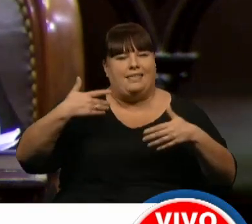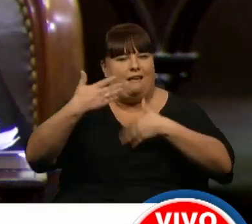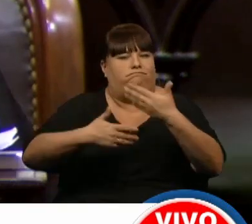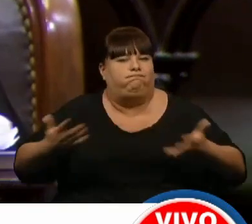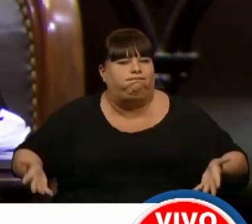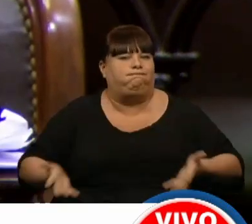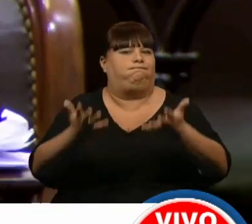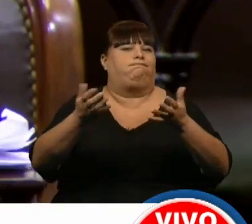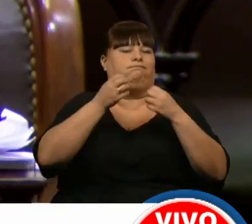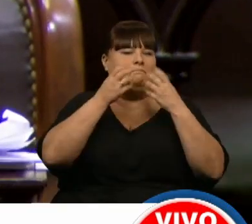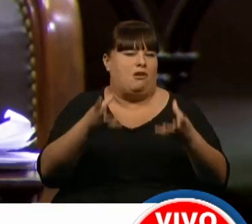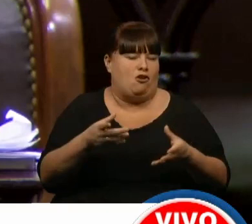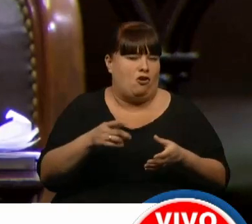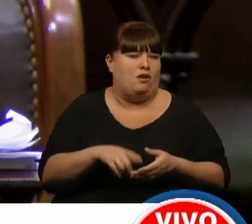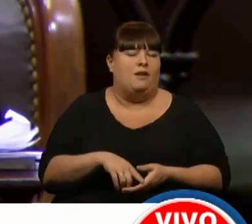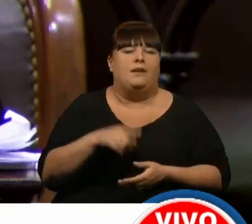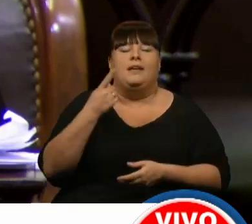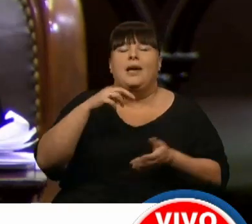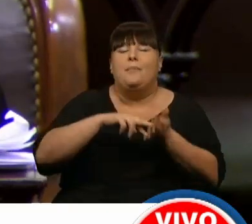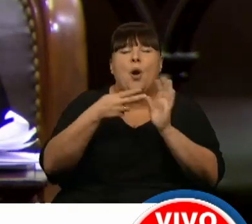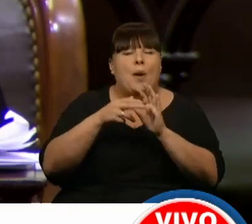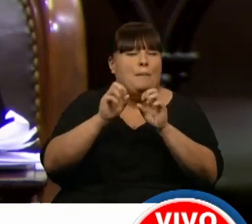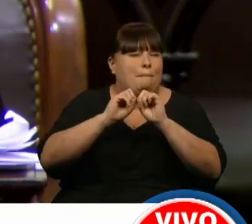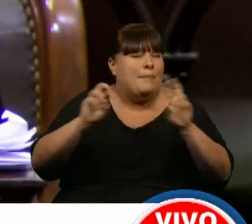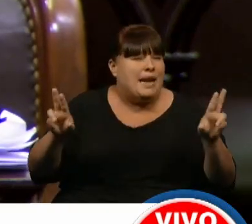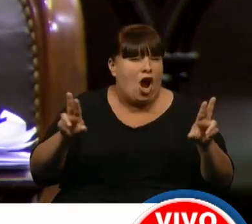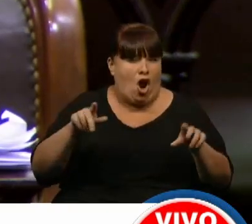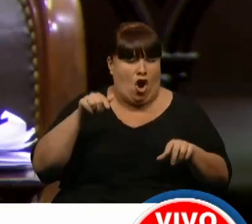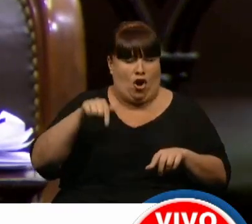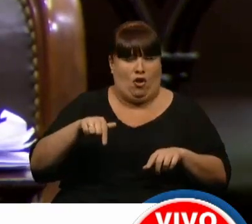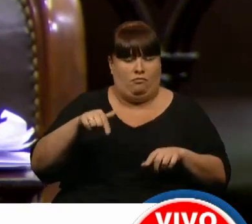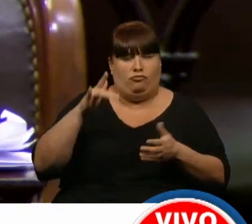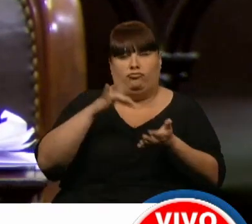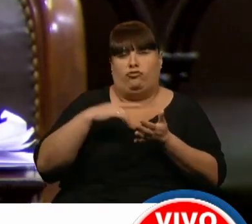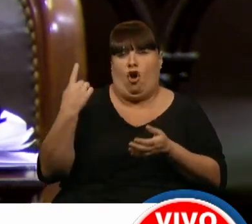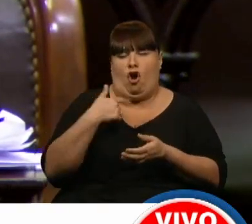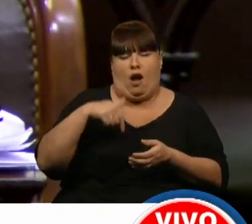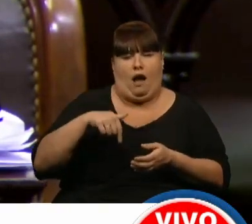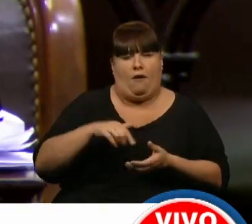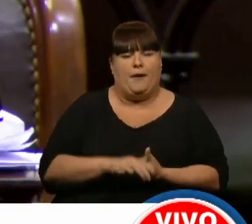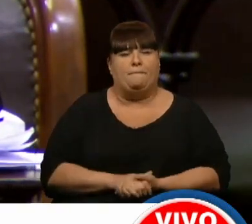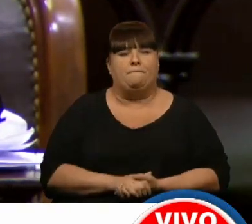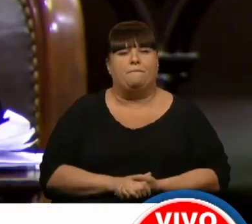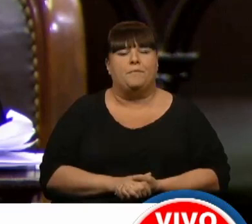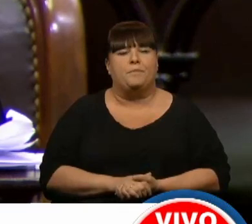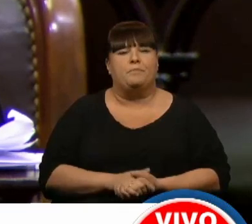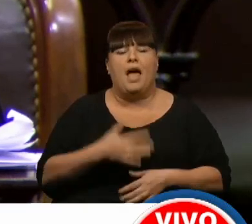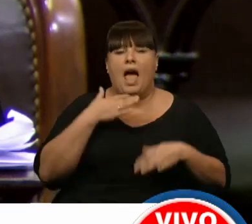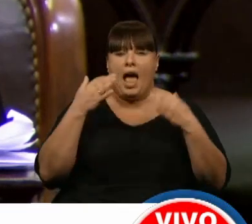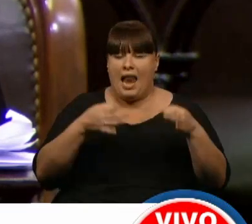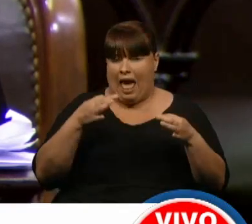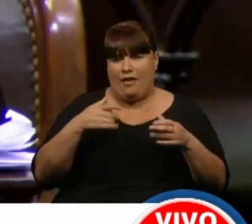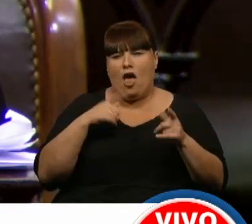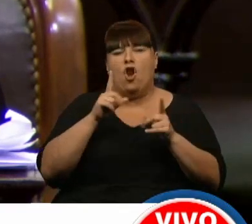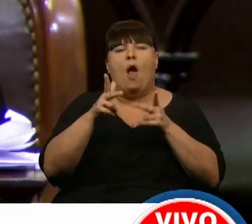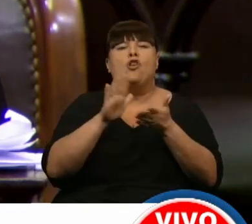país adelante de una de las crisis más severas que nos ha tocado vivir. La realidad es que